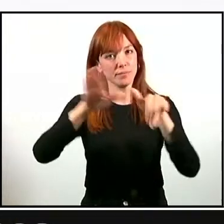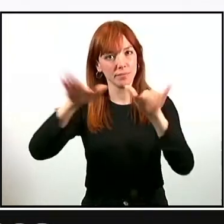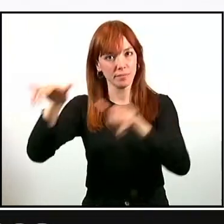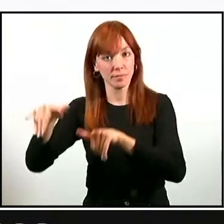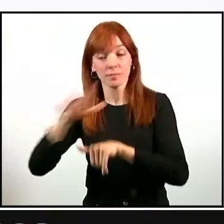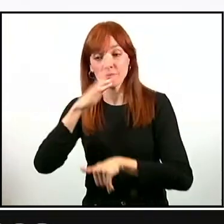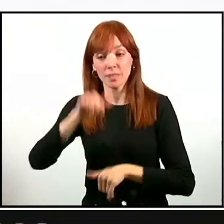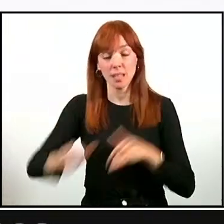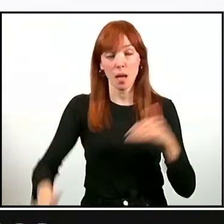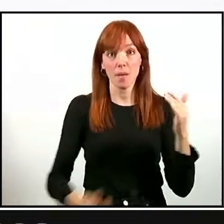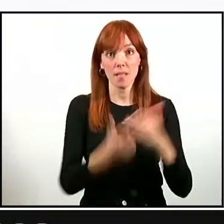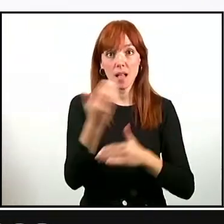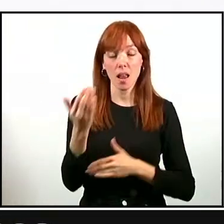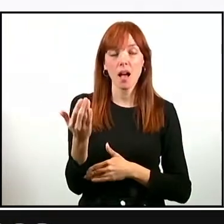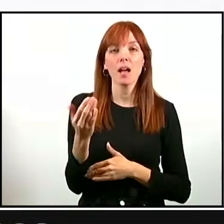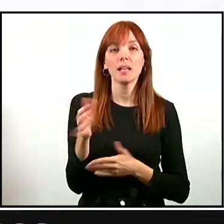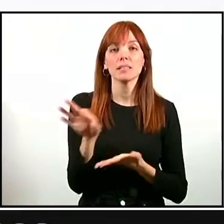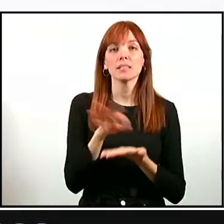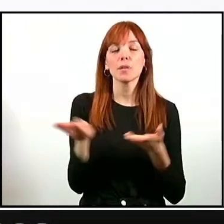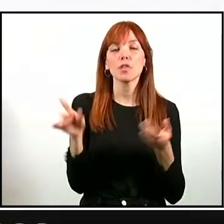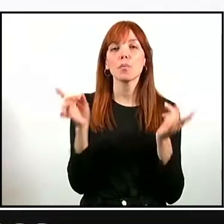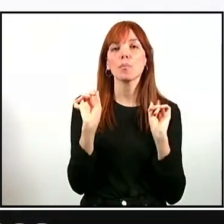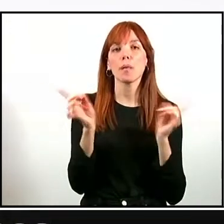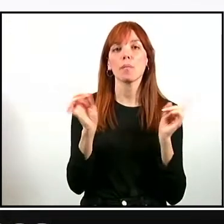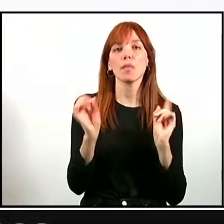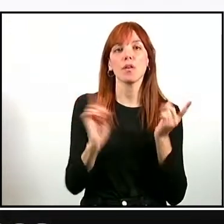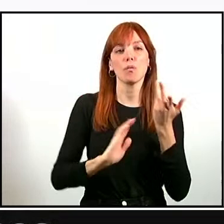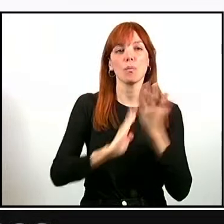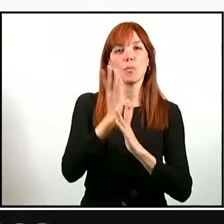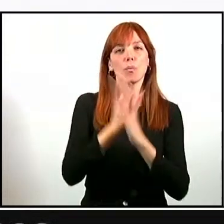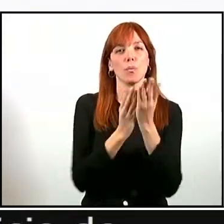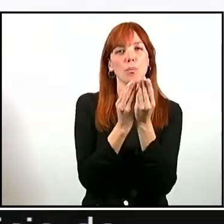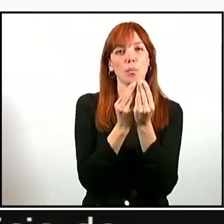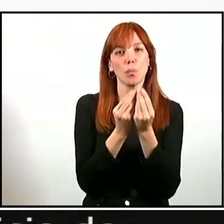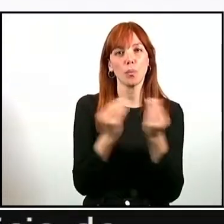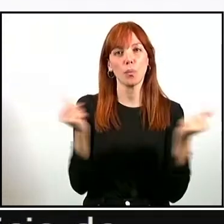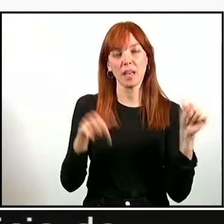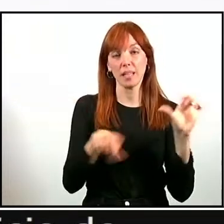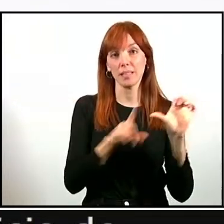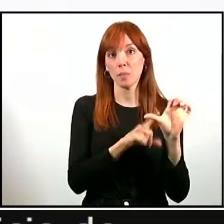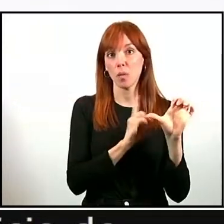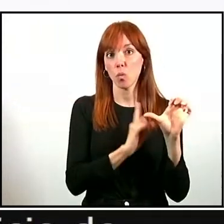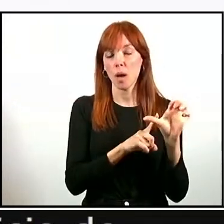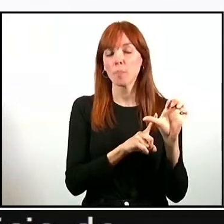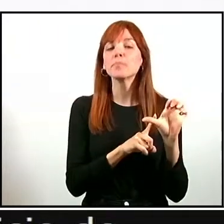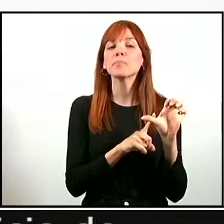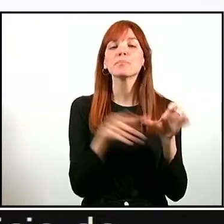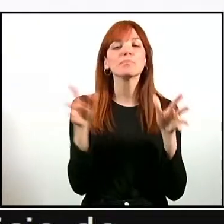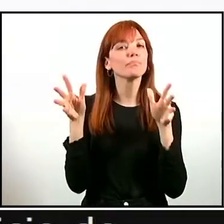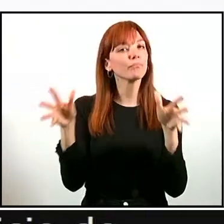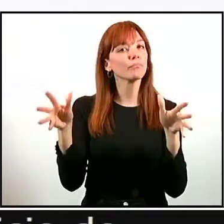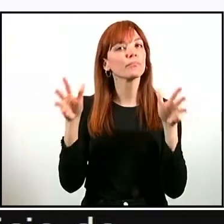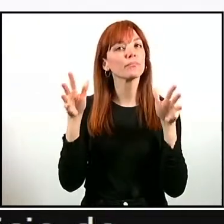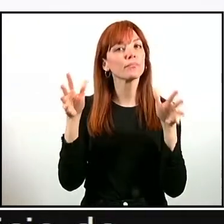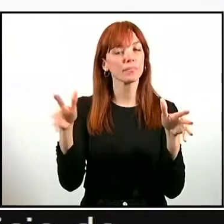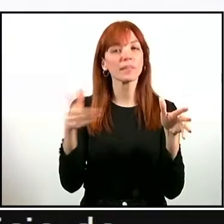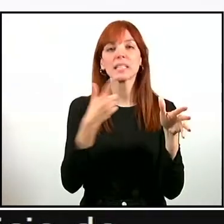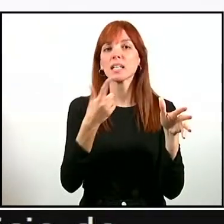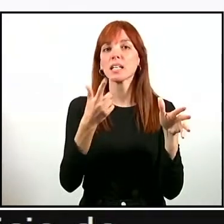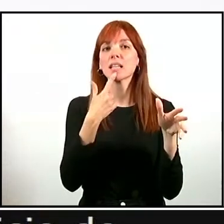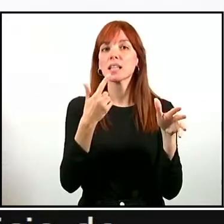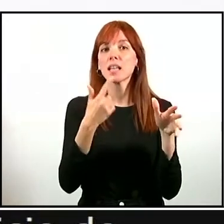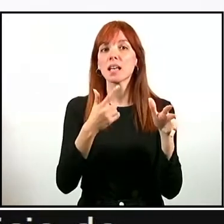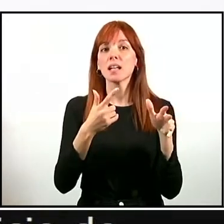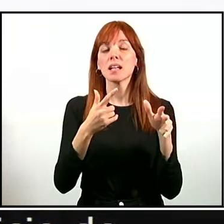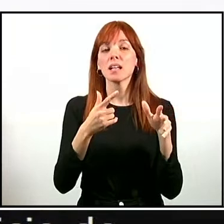porque esta misma mañana el Servicio de Prevención y Extinción de Incendios Forestales de Extremadura ha recomendado aplazar las quemas